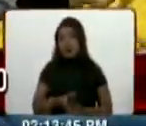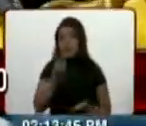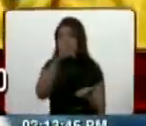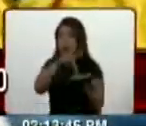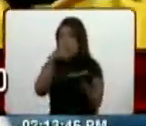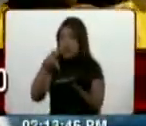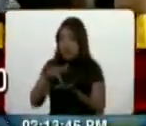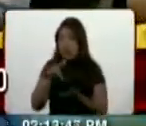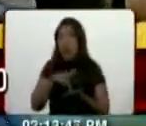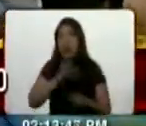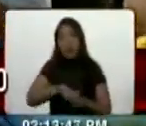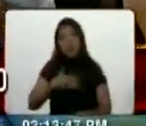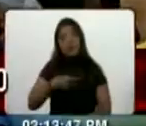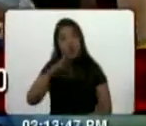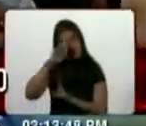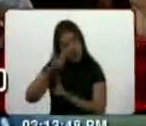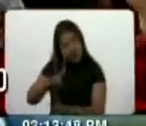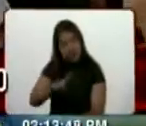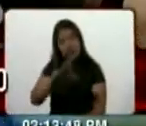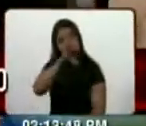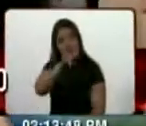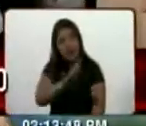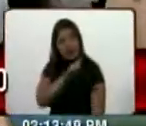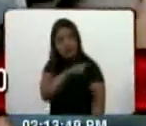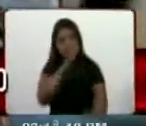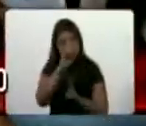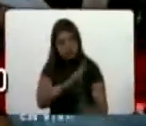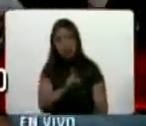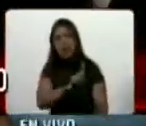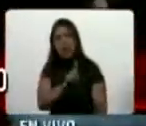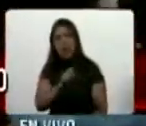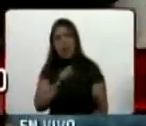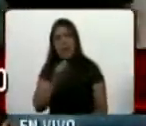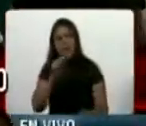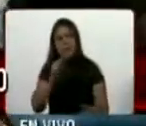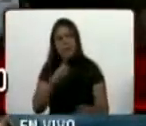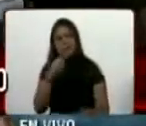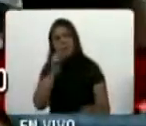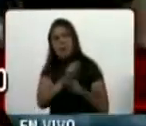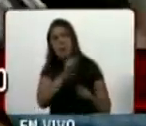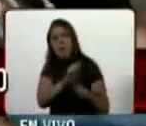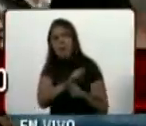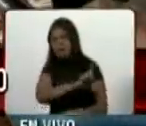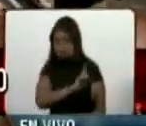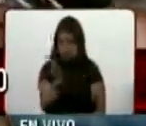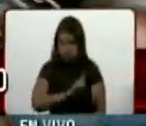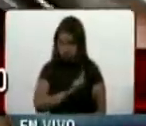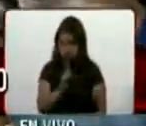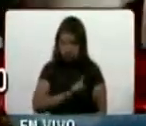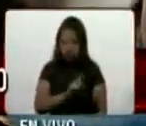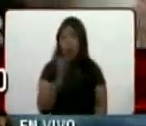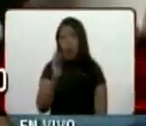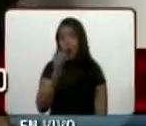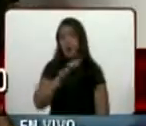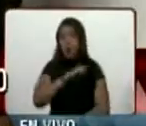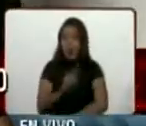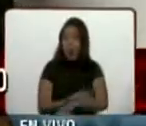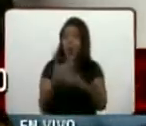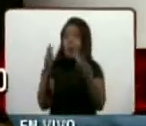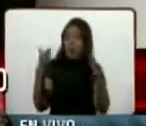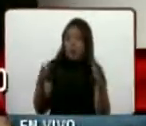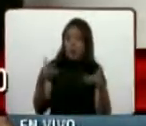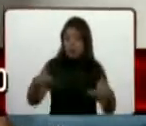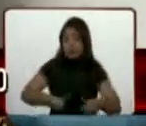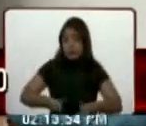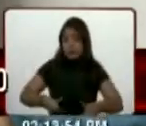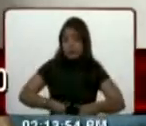yo sí respeto al Consejo Nacional Electoral. Yo no vengo a tirarle piedras al Consejo Nacional Electoral, a los poderes públicos, que hacen tremendo esfuerzo